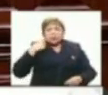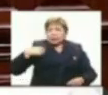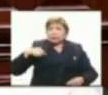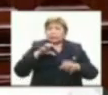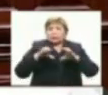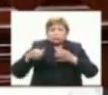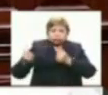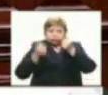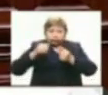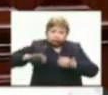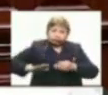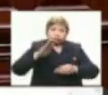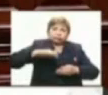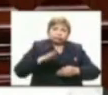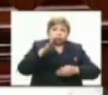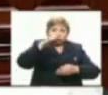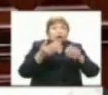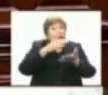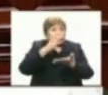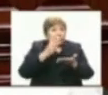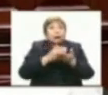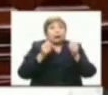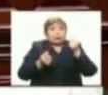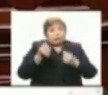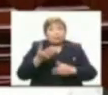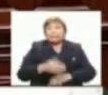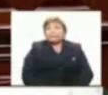arreglar trochas carrozables a los centros poblados del país.